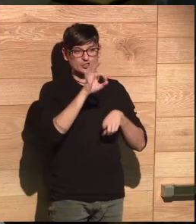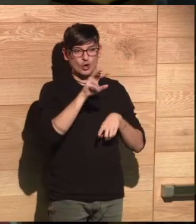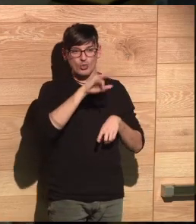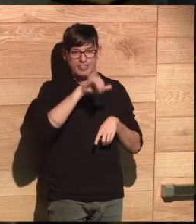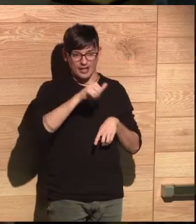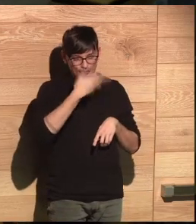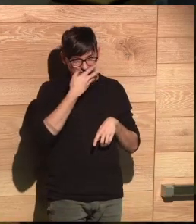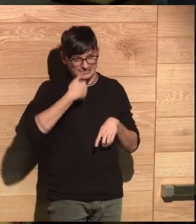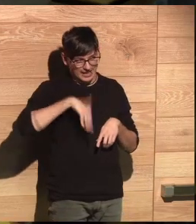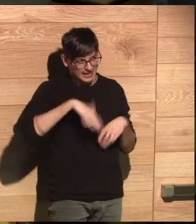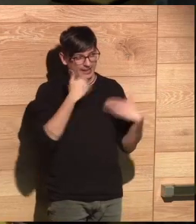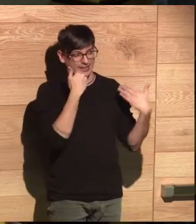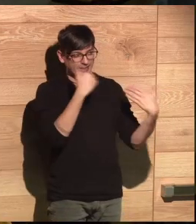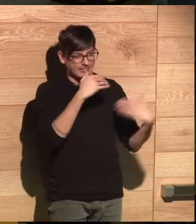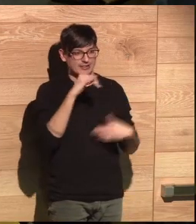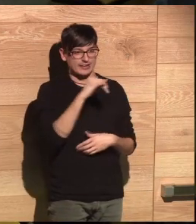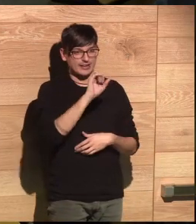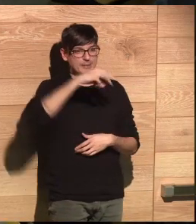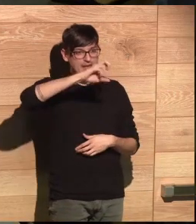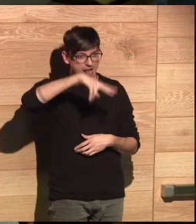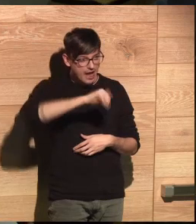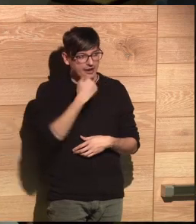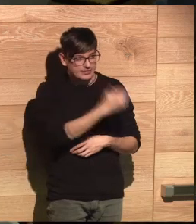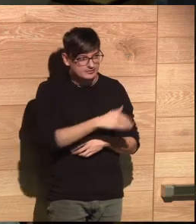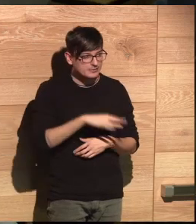Gracias, Jimena. ¿Hay alguna pregunta más?